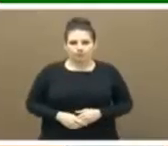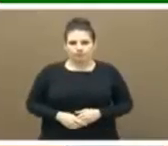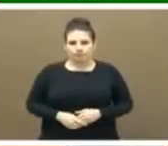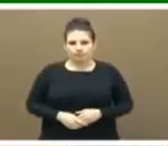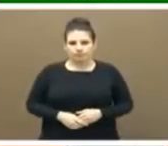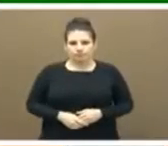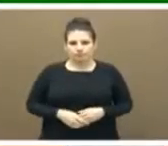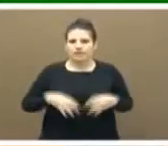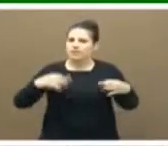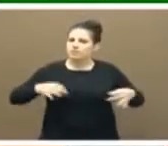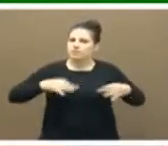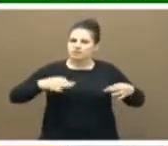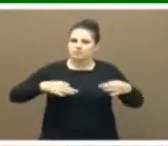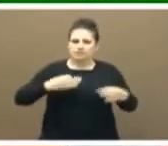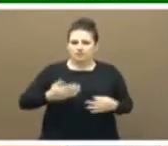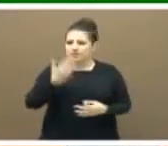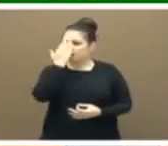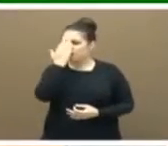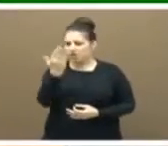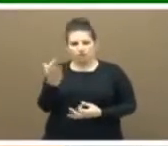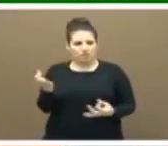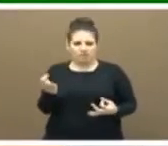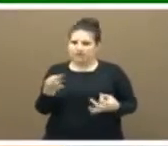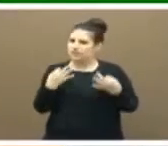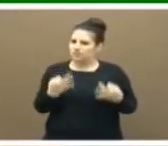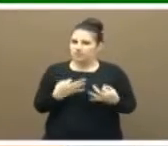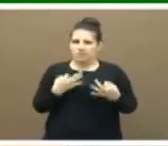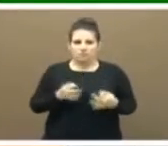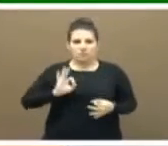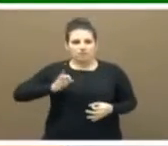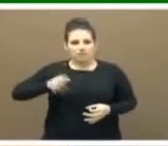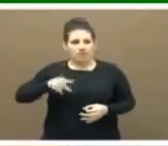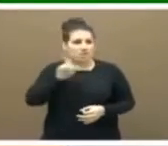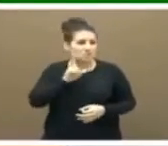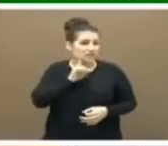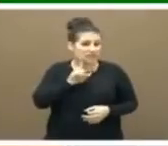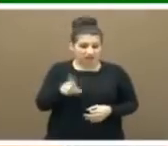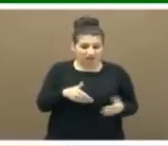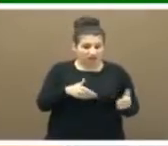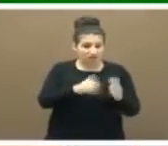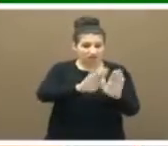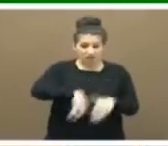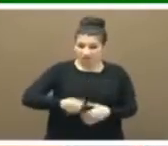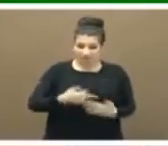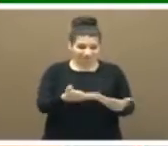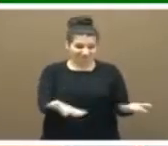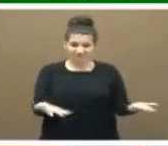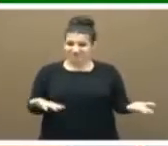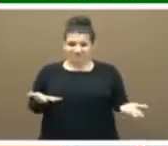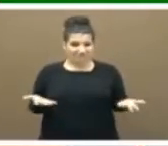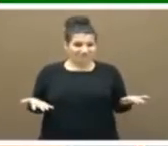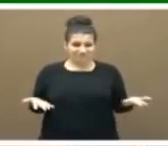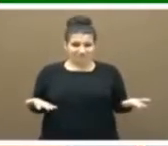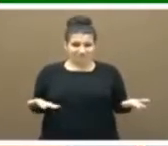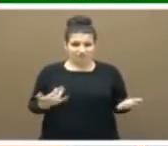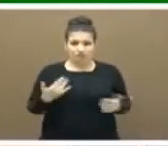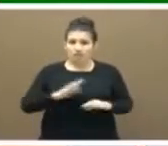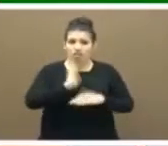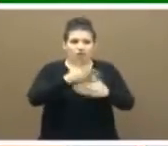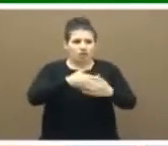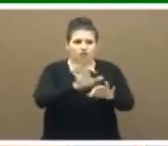con la verdad se llega al final del mundo. Se llega al fin del mundo con la verdad siempre, con la mentira ni de aquí a la esquina. Es decir, no es verdad, no se ha cerrado nada.